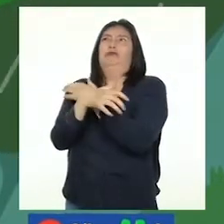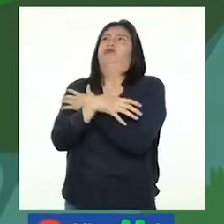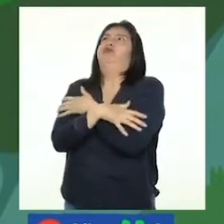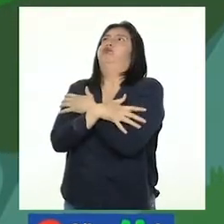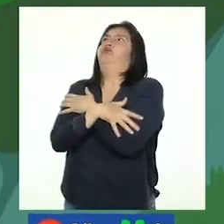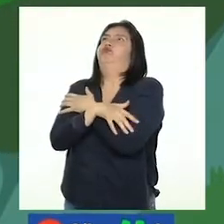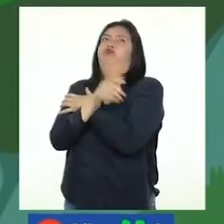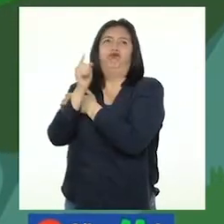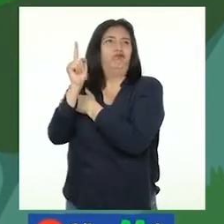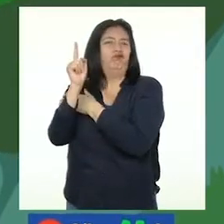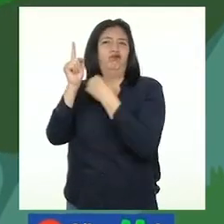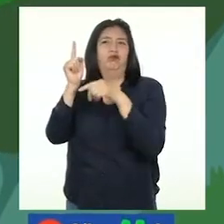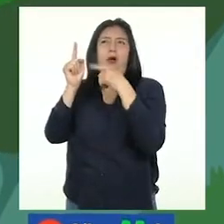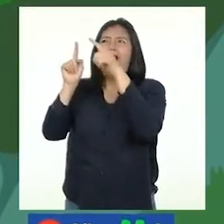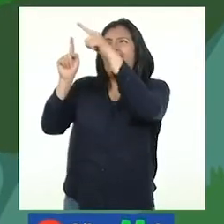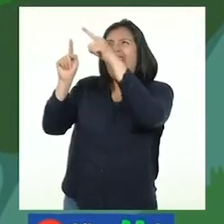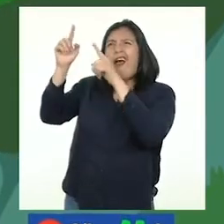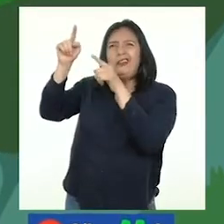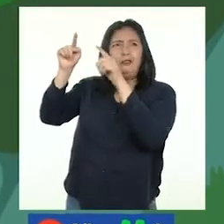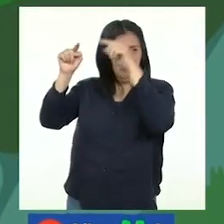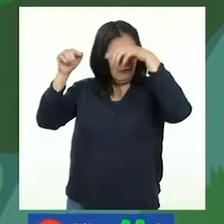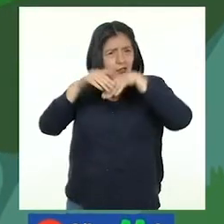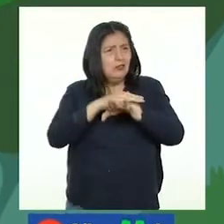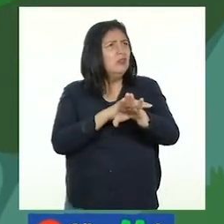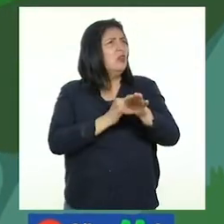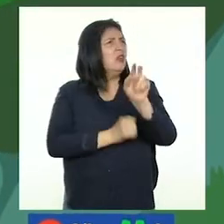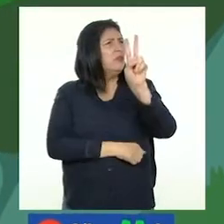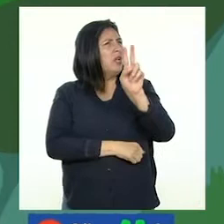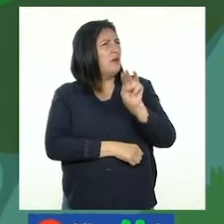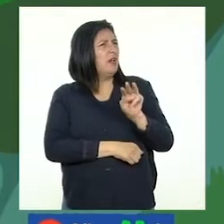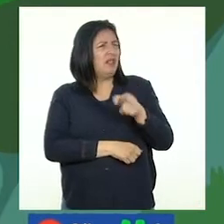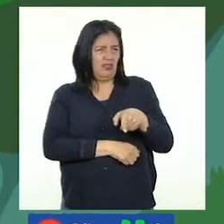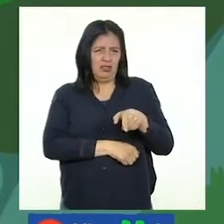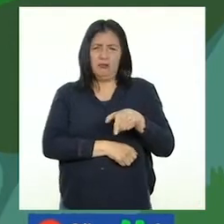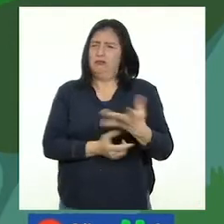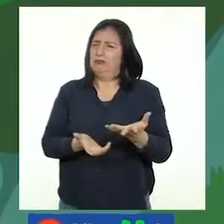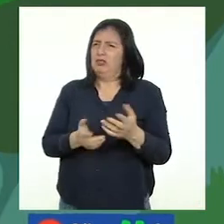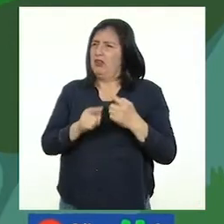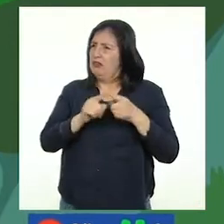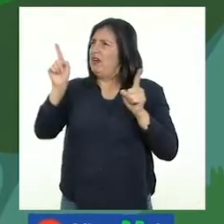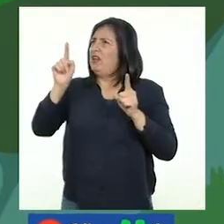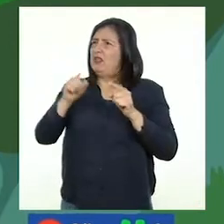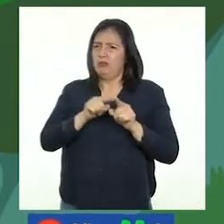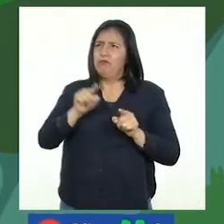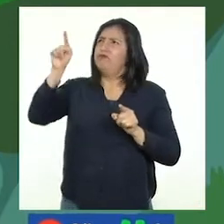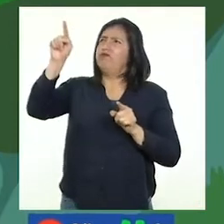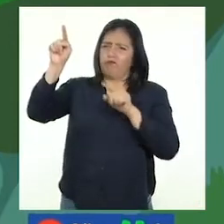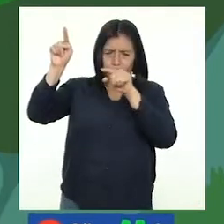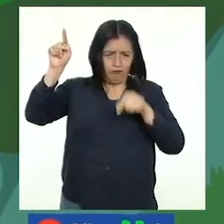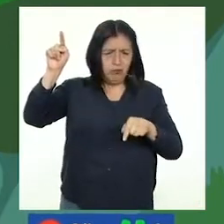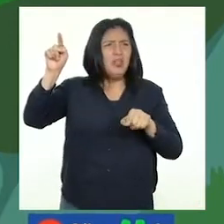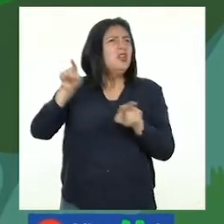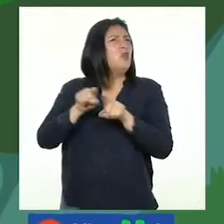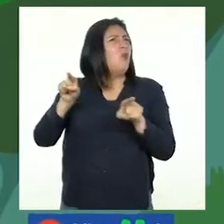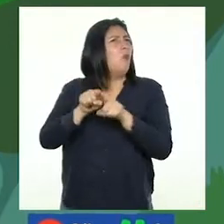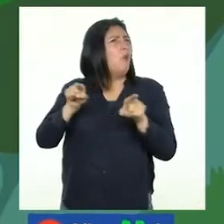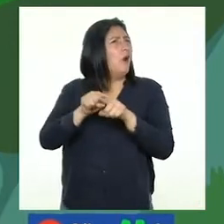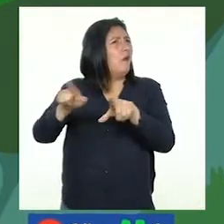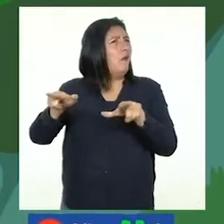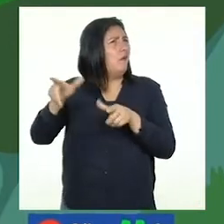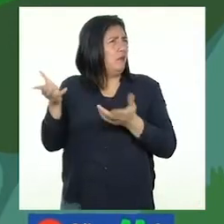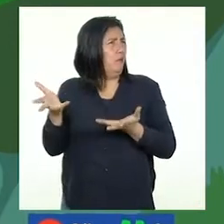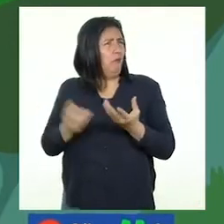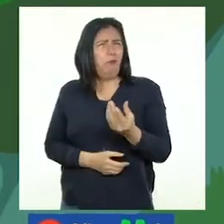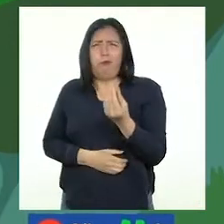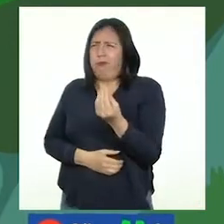intenso. Sin embargo, Ticlio Chico está dentro de Villa María del Triunfo. Tiene un clima muy diferente pero pertenece al mismo distrito. ¿Por